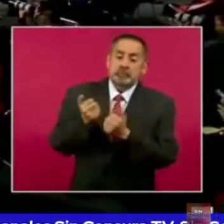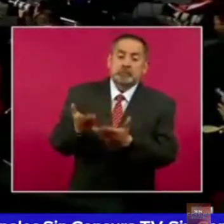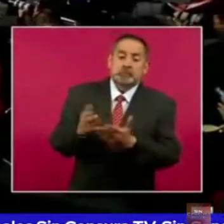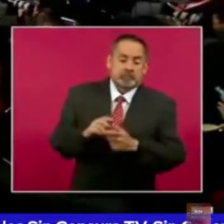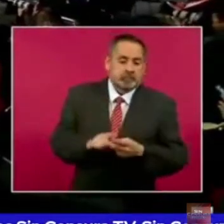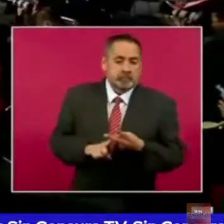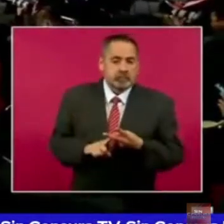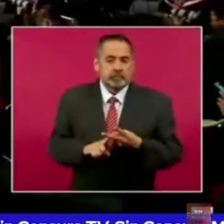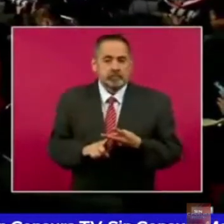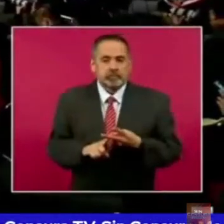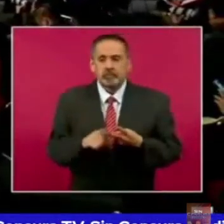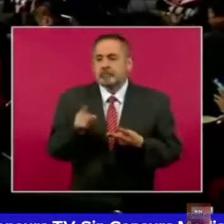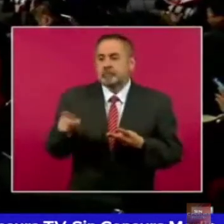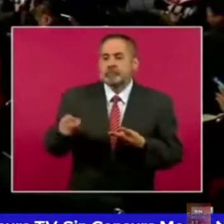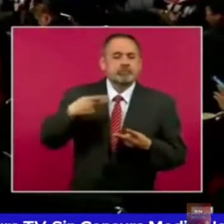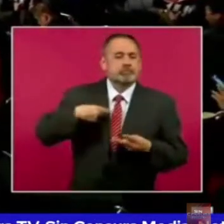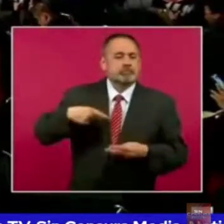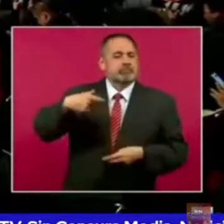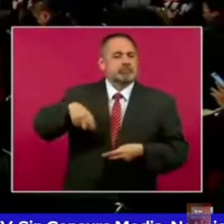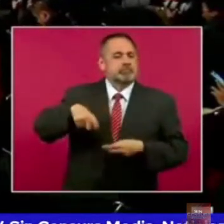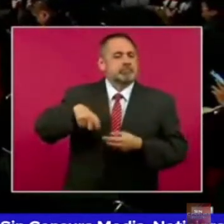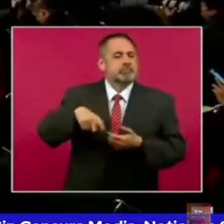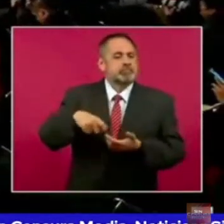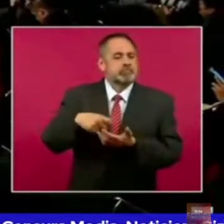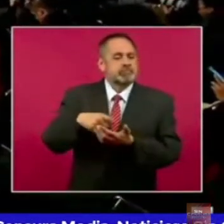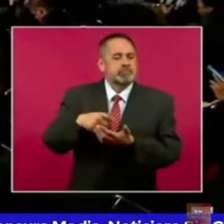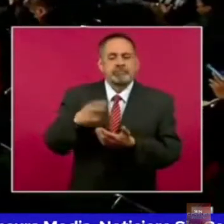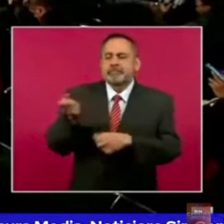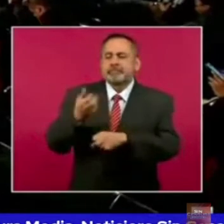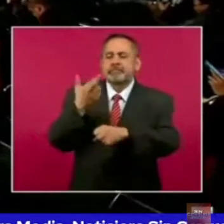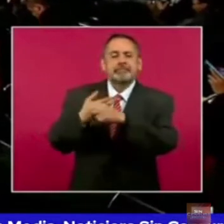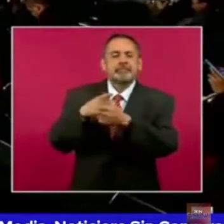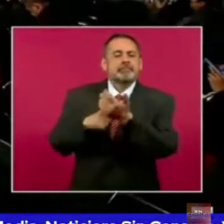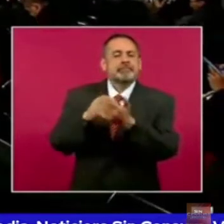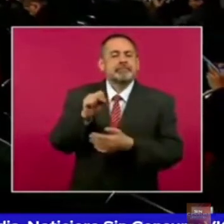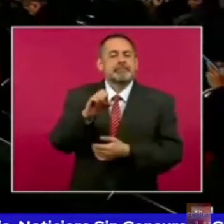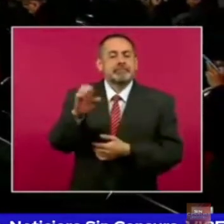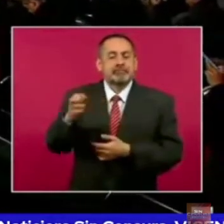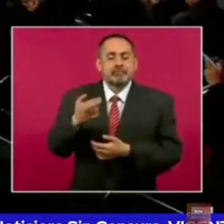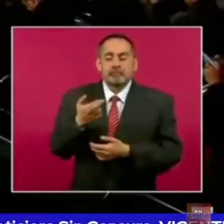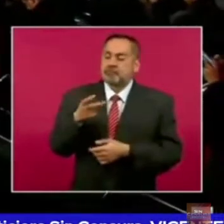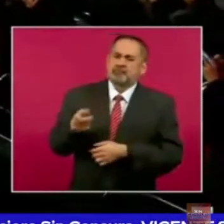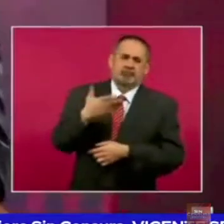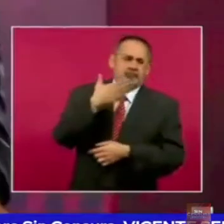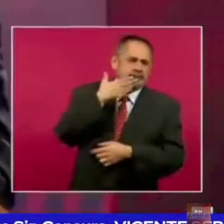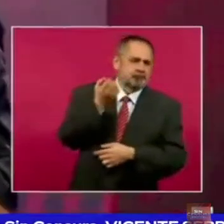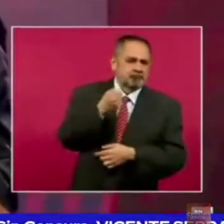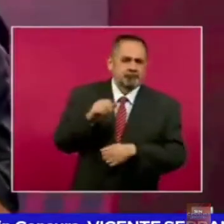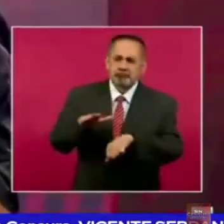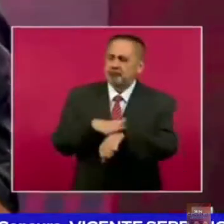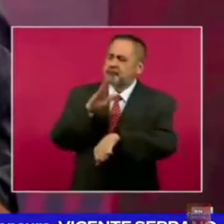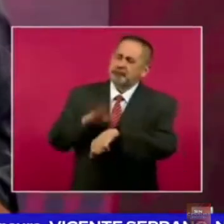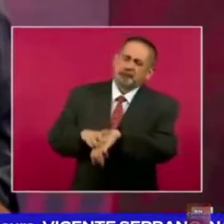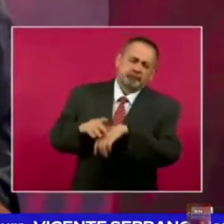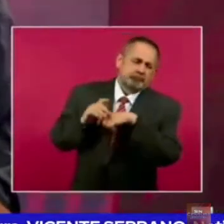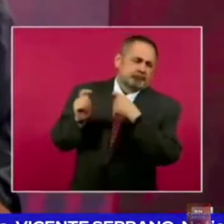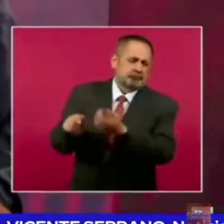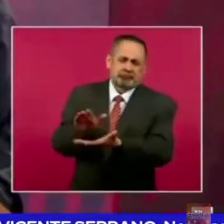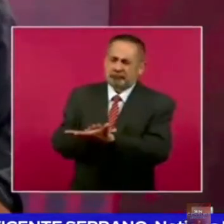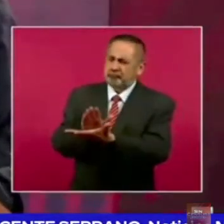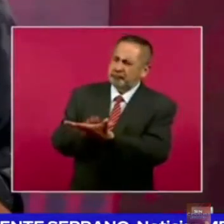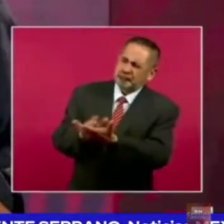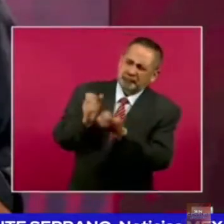el financiero del año, al secretario de Economía, de Hacienda.